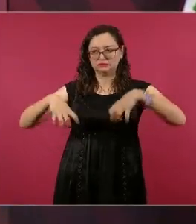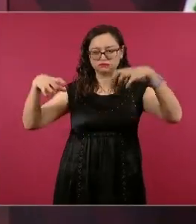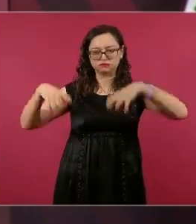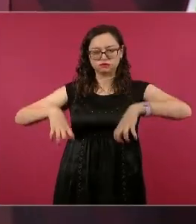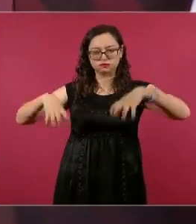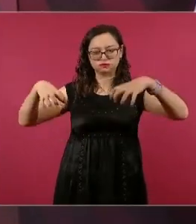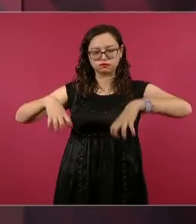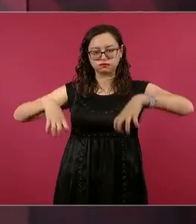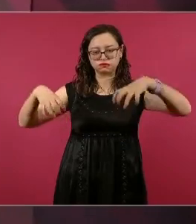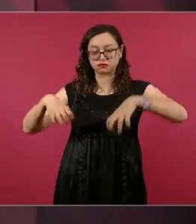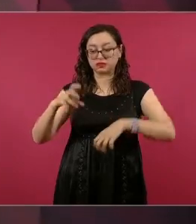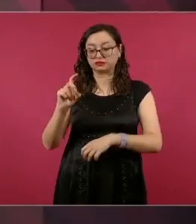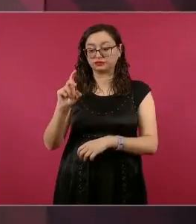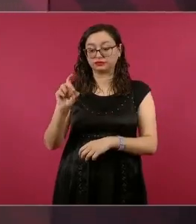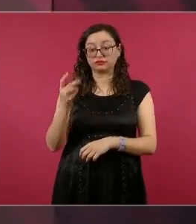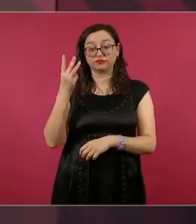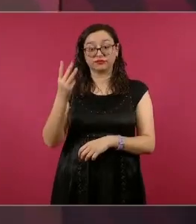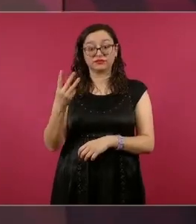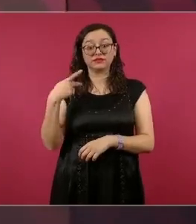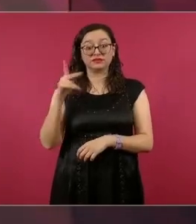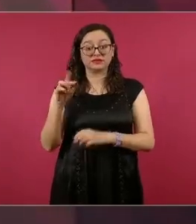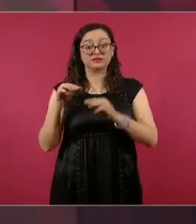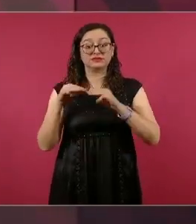caminando. Pero cuando iniciamos allá,